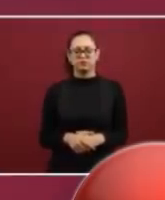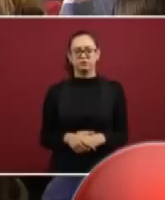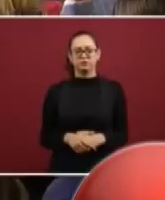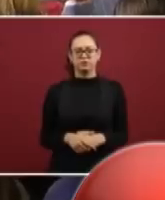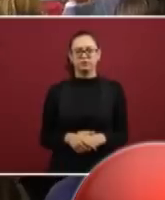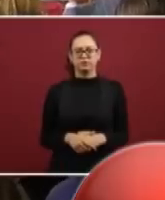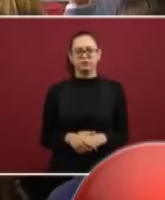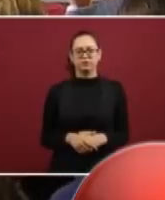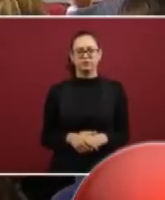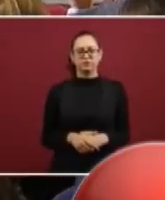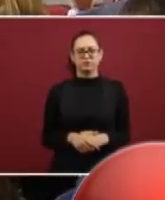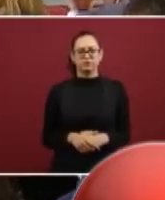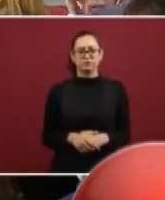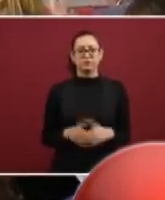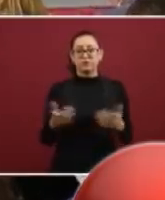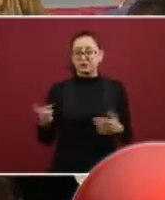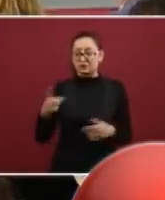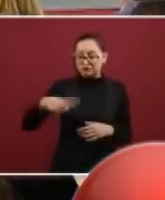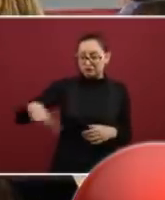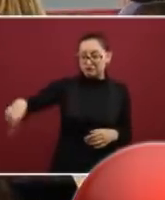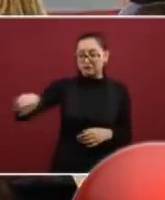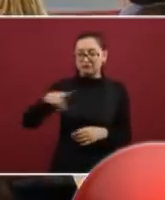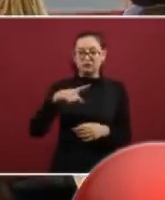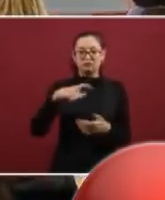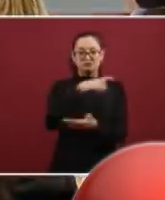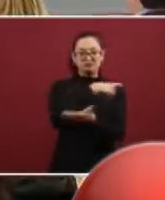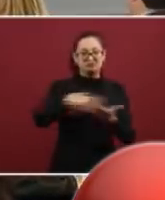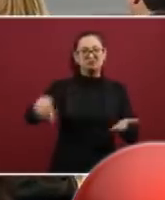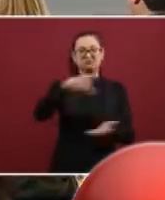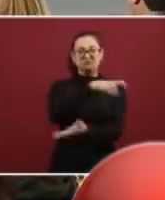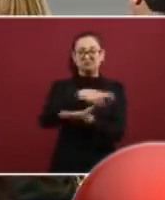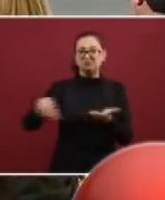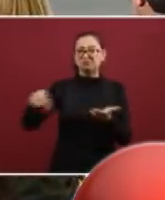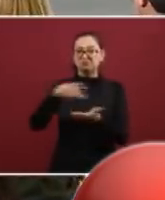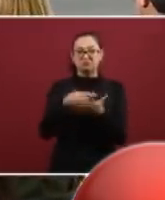lo relacionado con el incremento al consumo de las drogas,